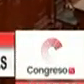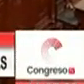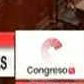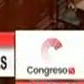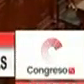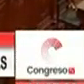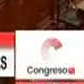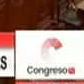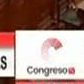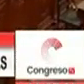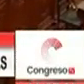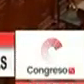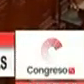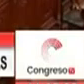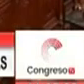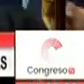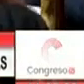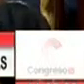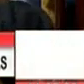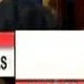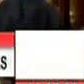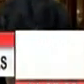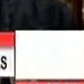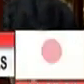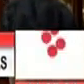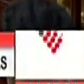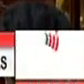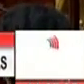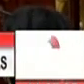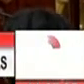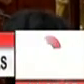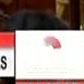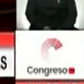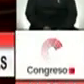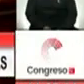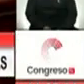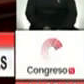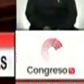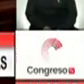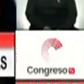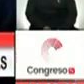está haciendo y vamos a estar a la expectativa también para ver qué cosa es lo